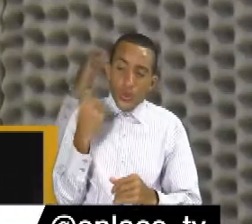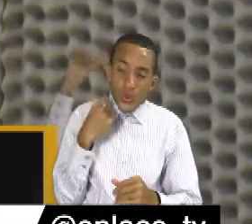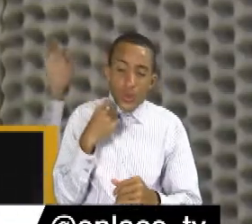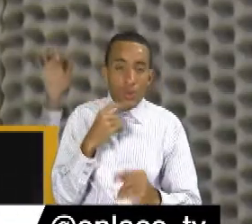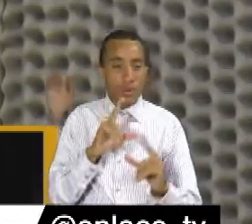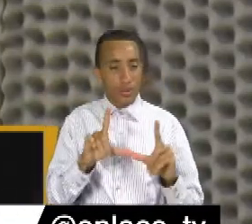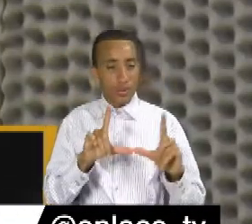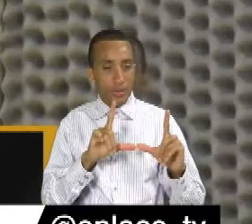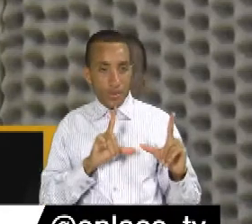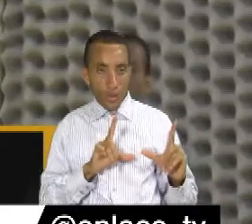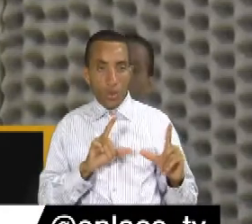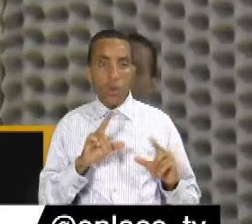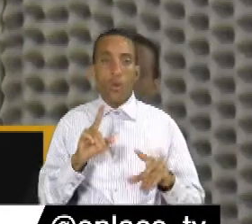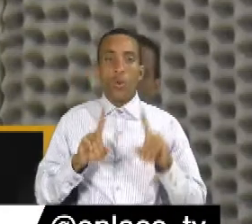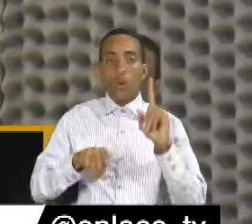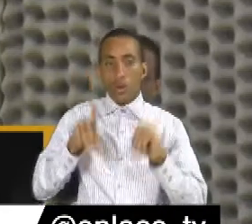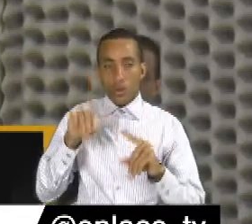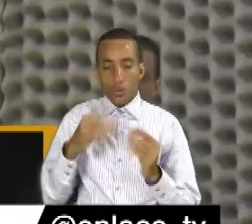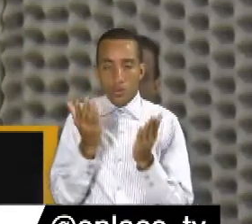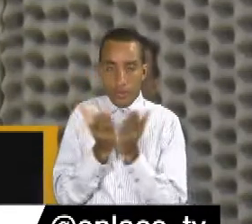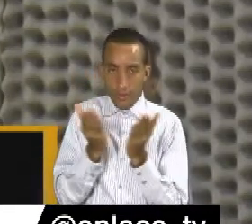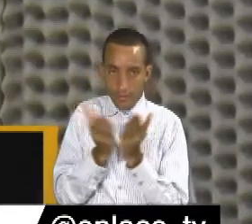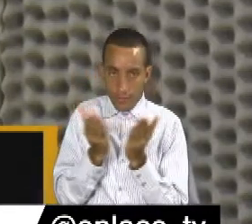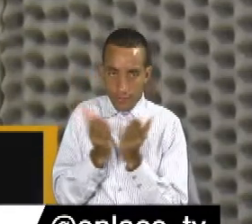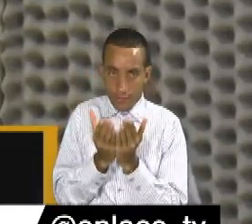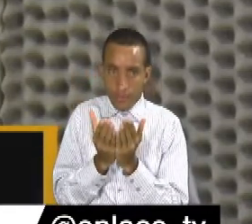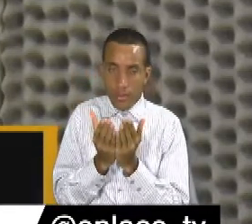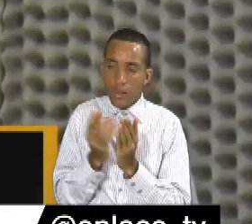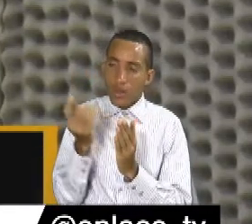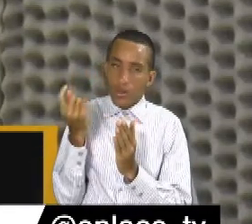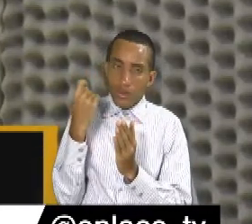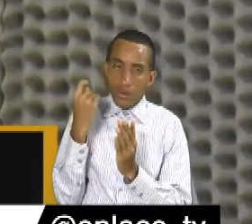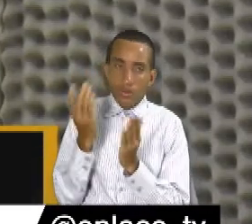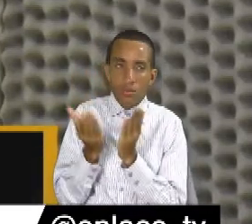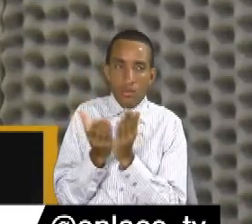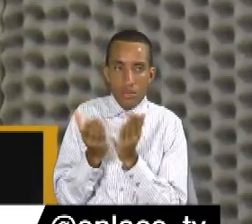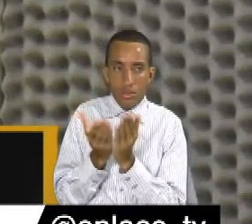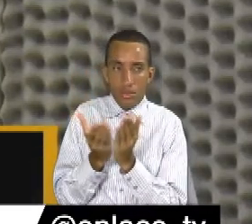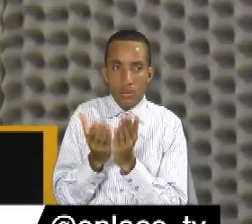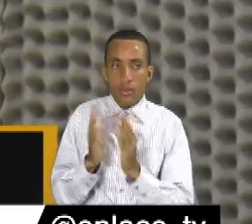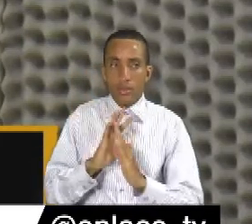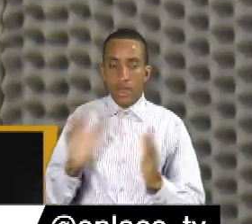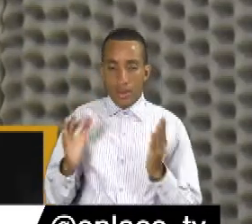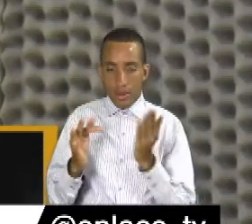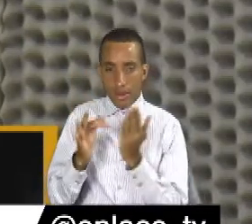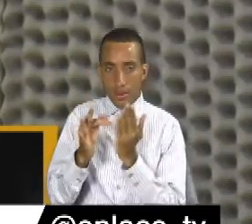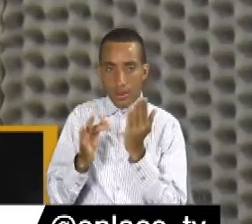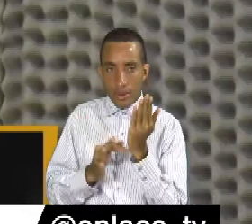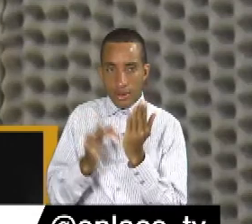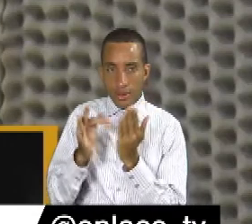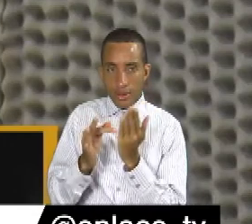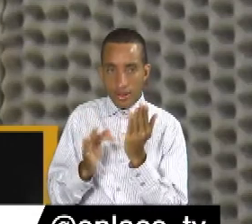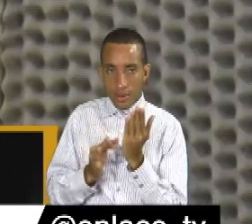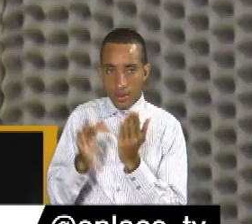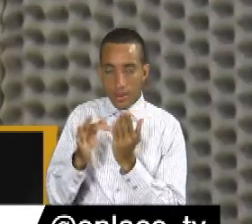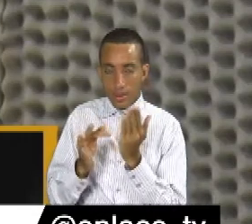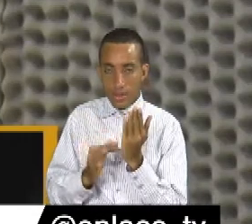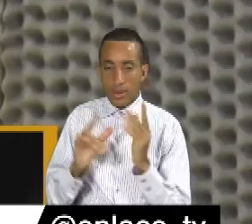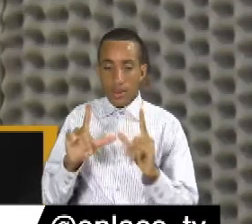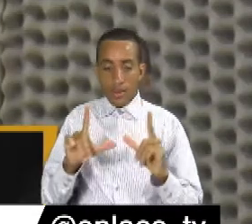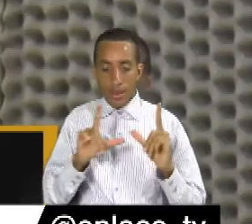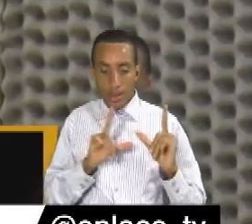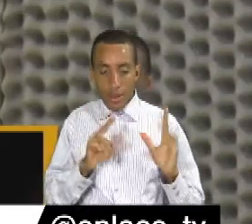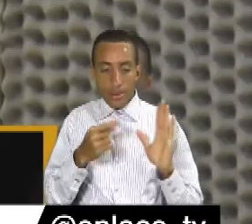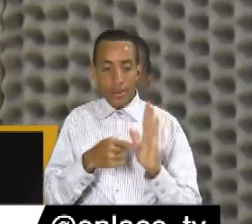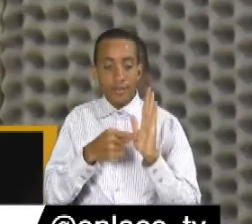o estudiantes que han terminado su tesis de grado, es decir, son tesis de grado